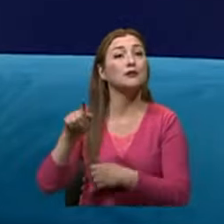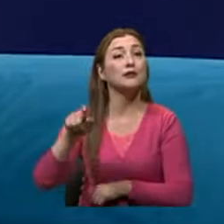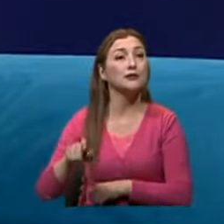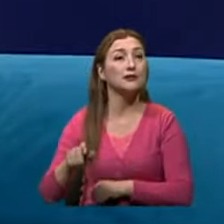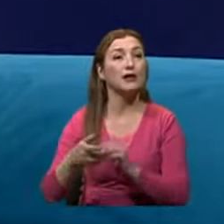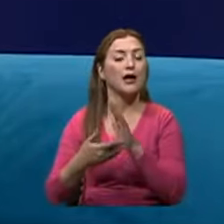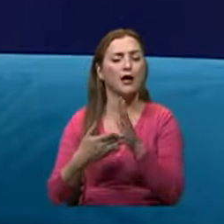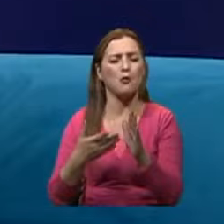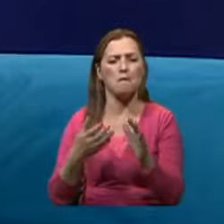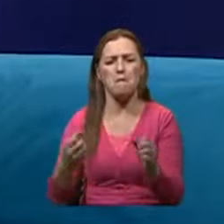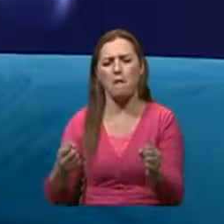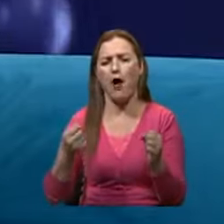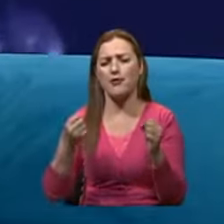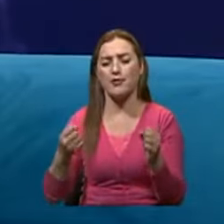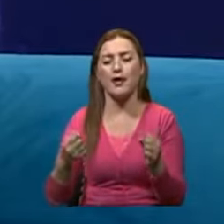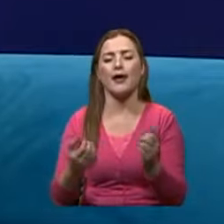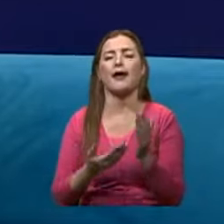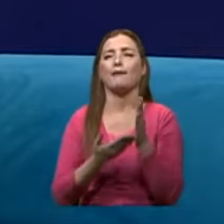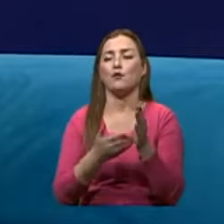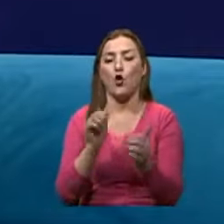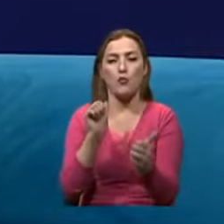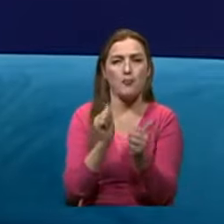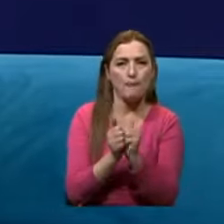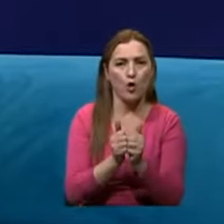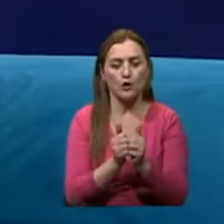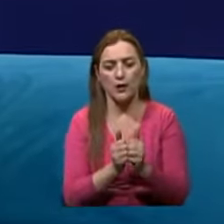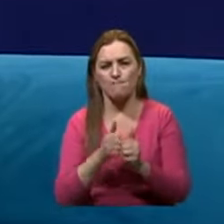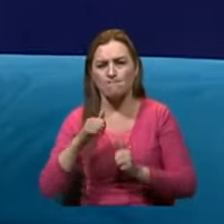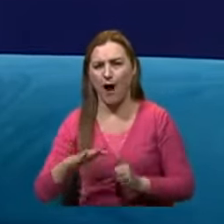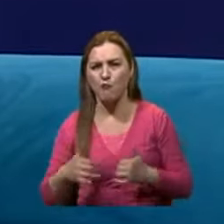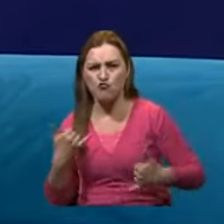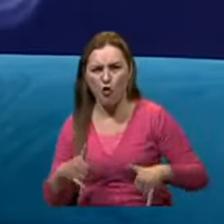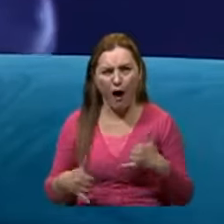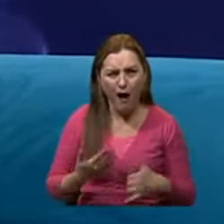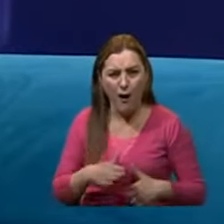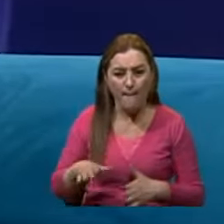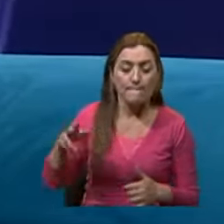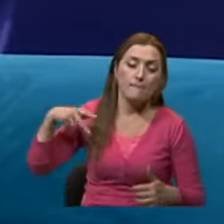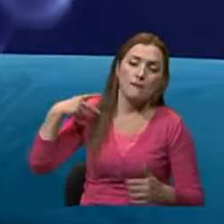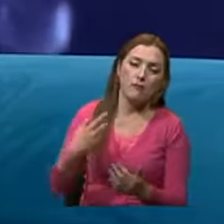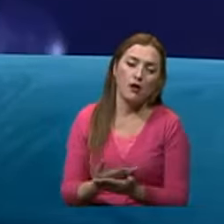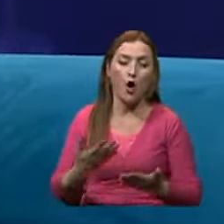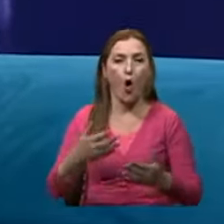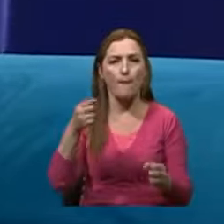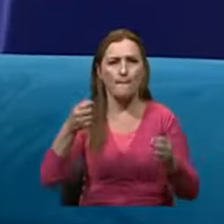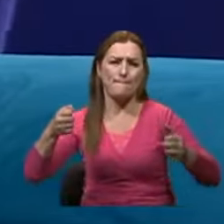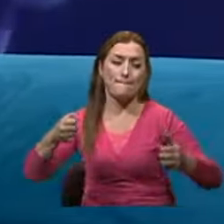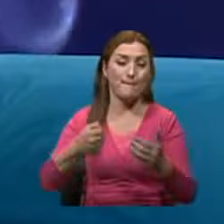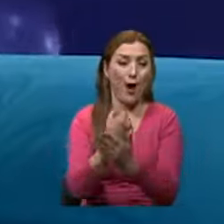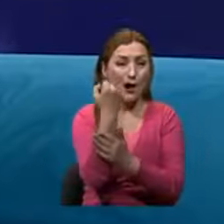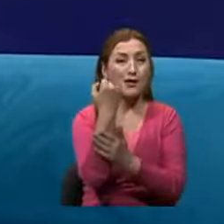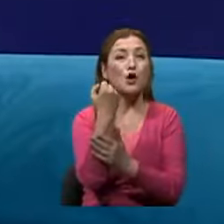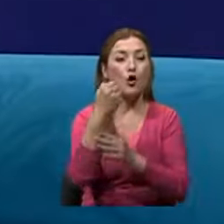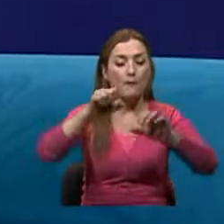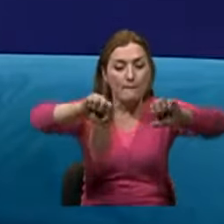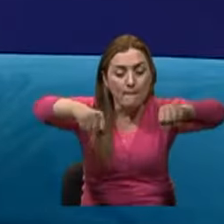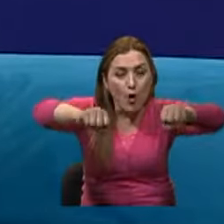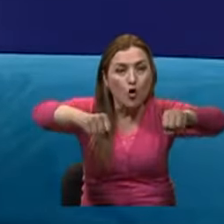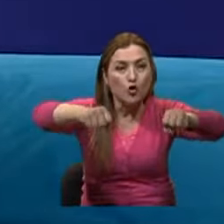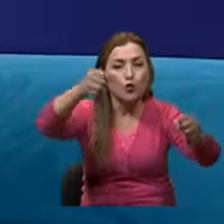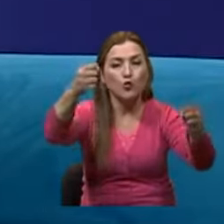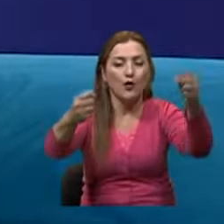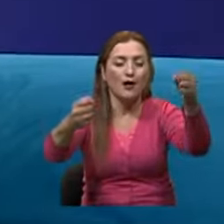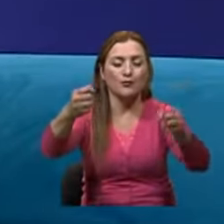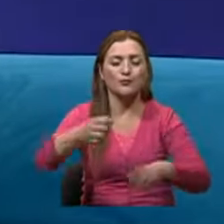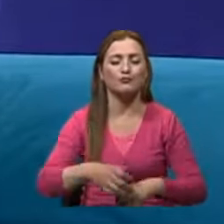energía. Puede ser haciendo alguna actividad deportiva o en nuestro medio con mucha frecuencia accidentes de tránsito, puede ser de moto o vehículo.